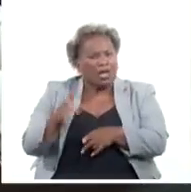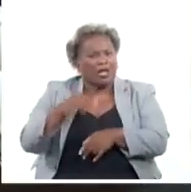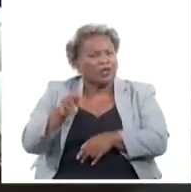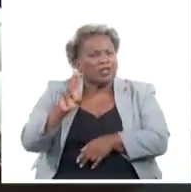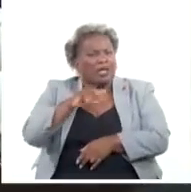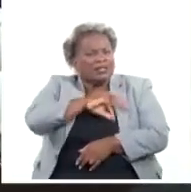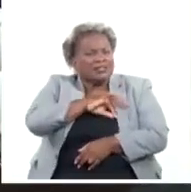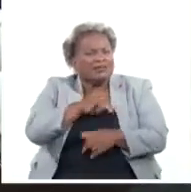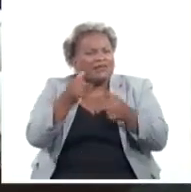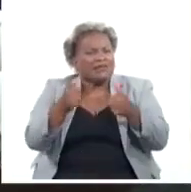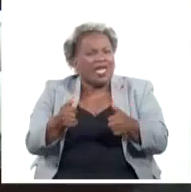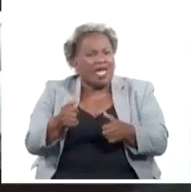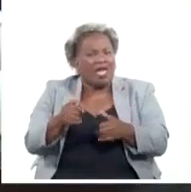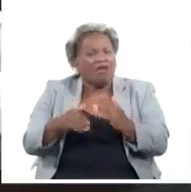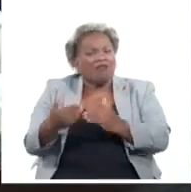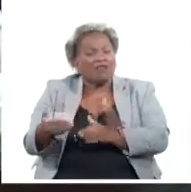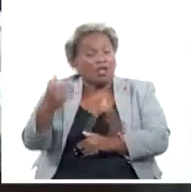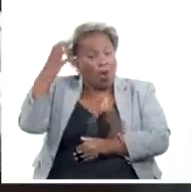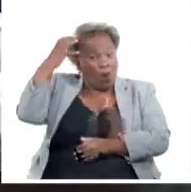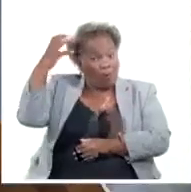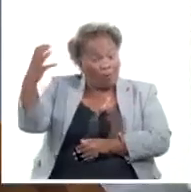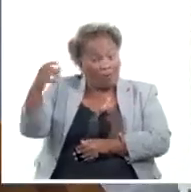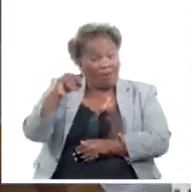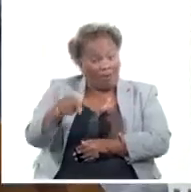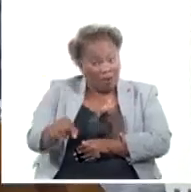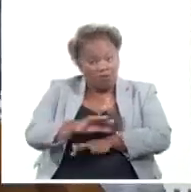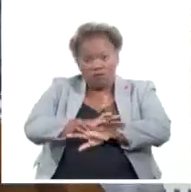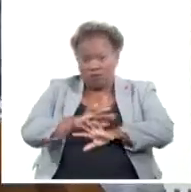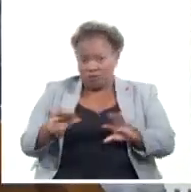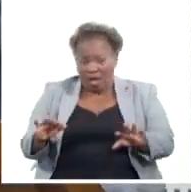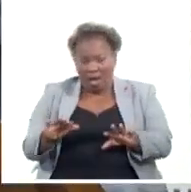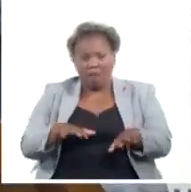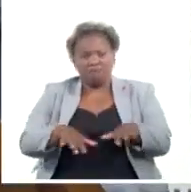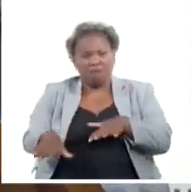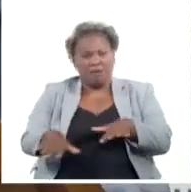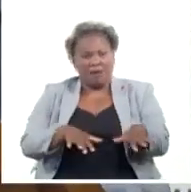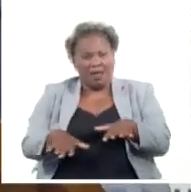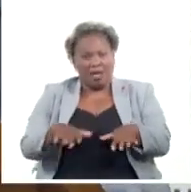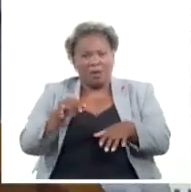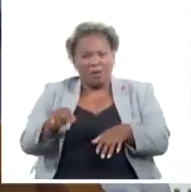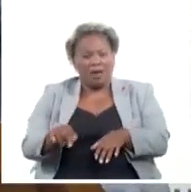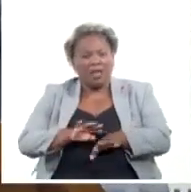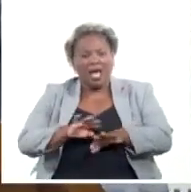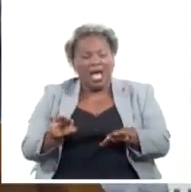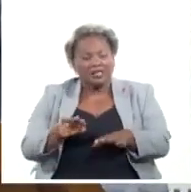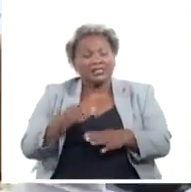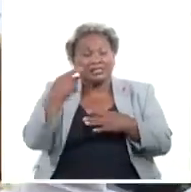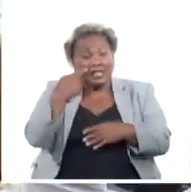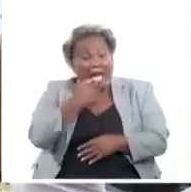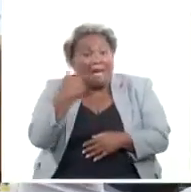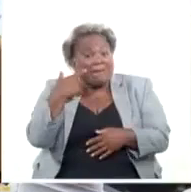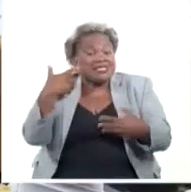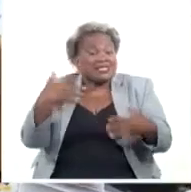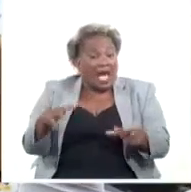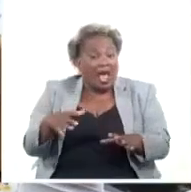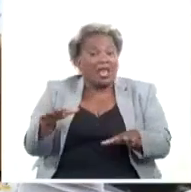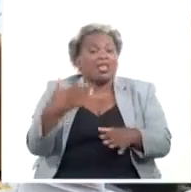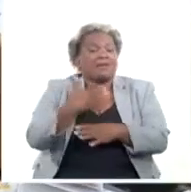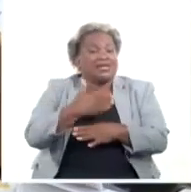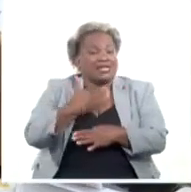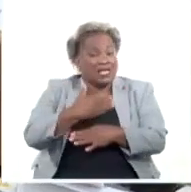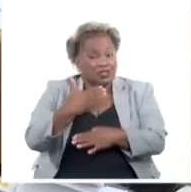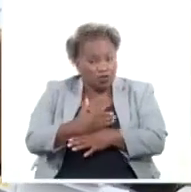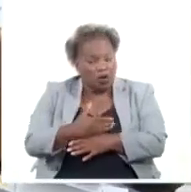a un gobierno desafiado a dar un salto definitivo ante las actuales limitaciones y reiteró su confianza en la